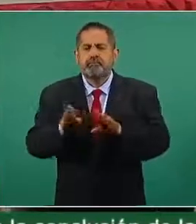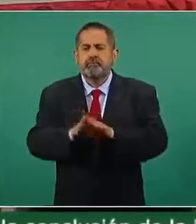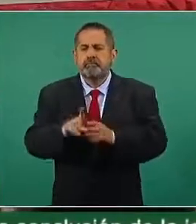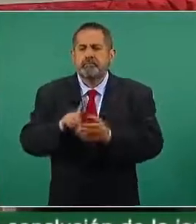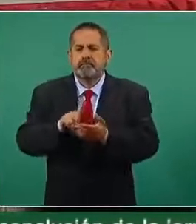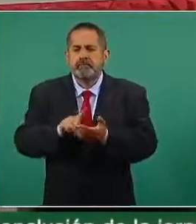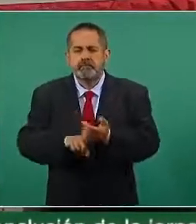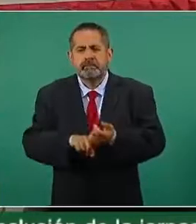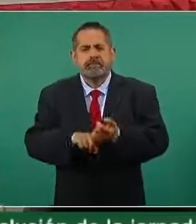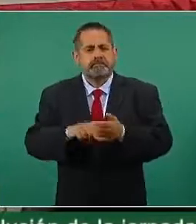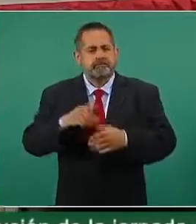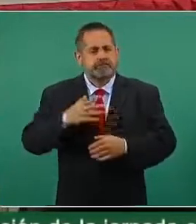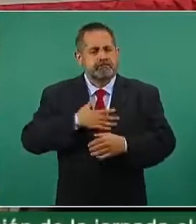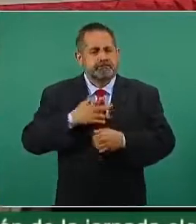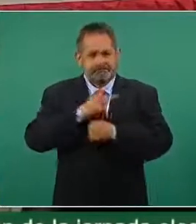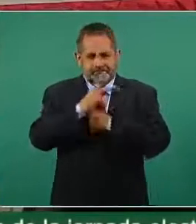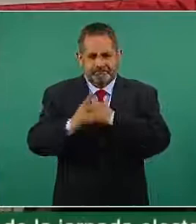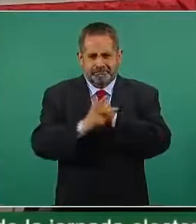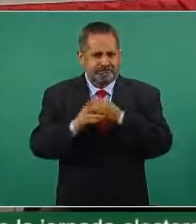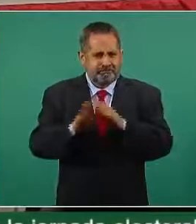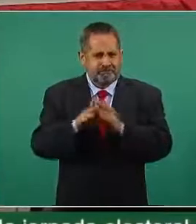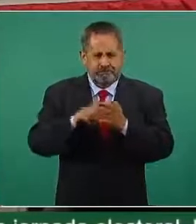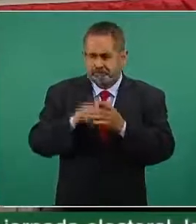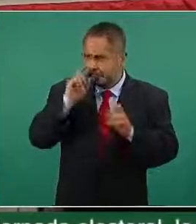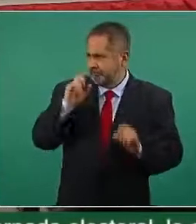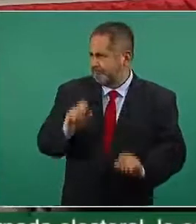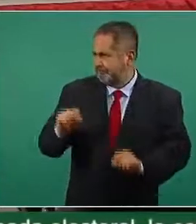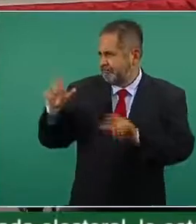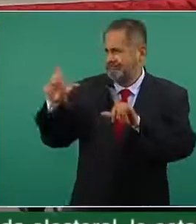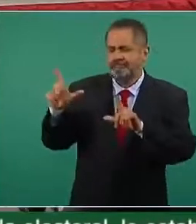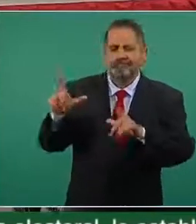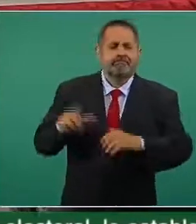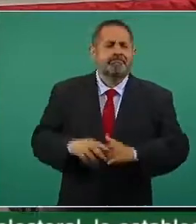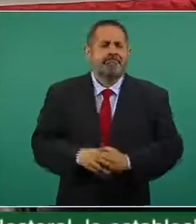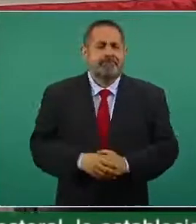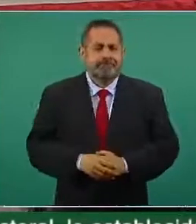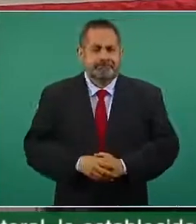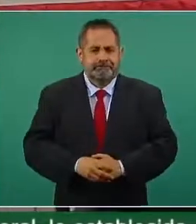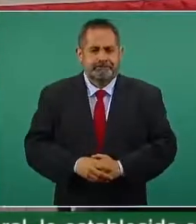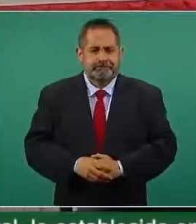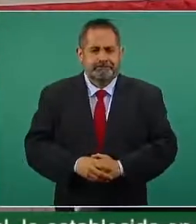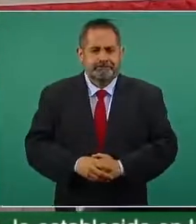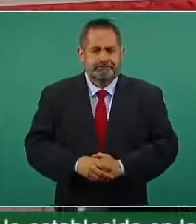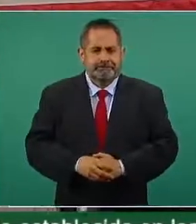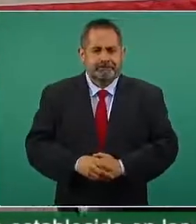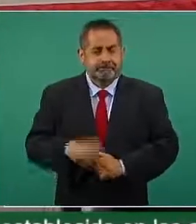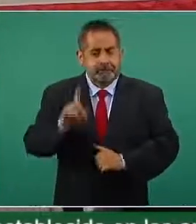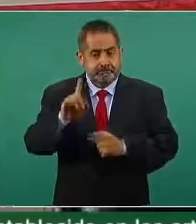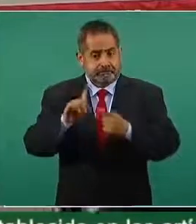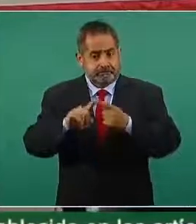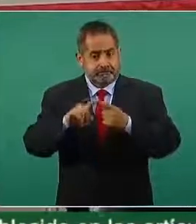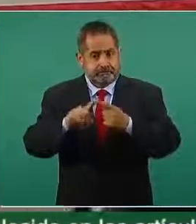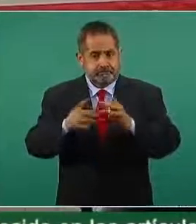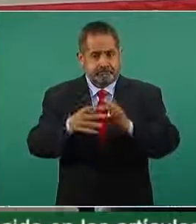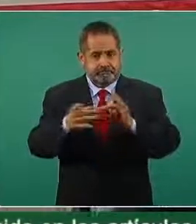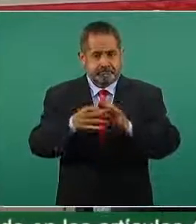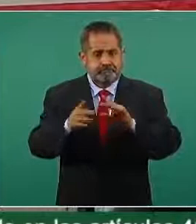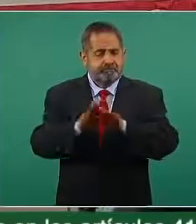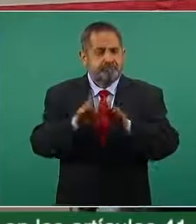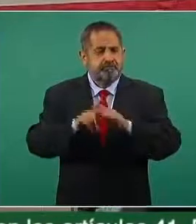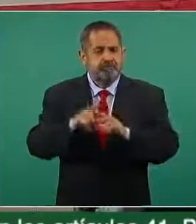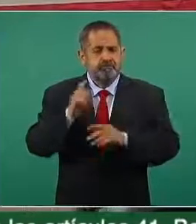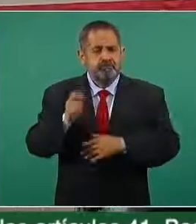nuestro país y me voy a apoyar de las siguientes láminas. Adelante, por favor. Primero, platicarles un poquito de